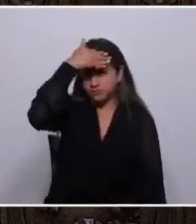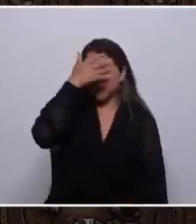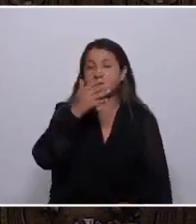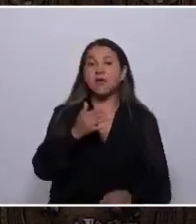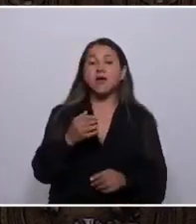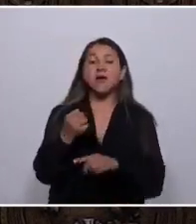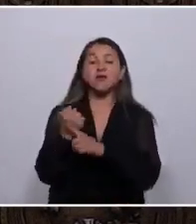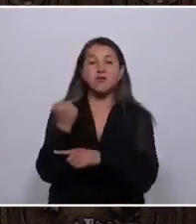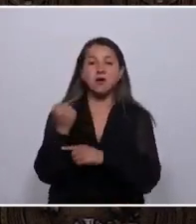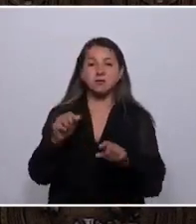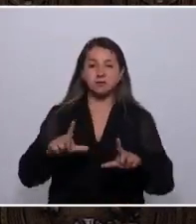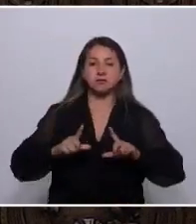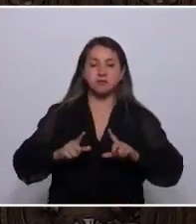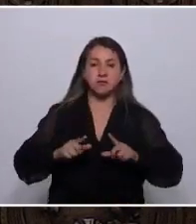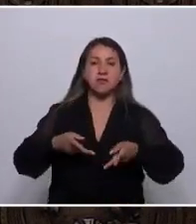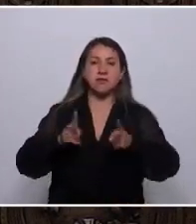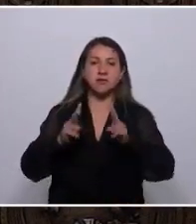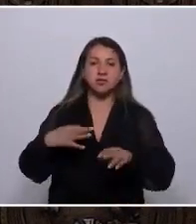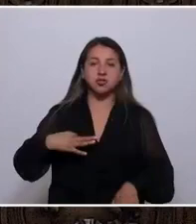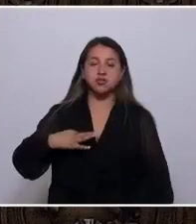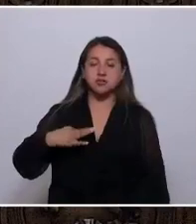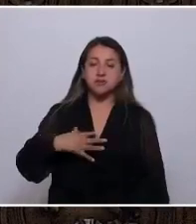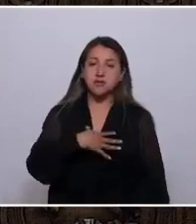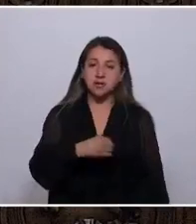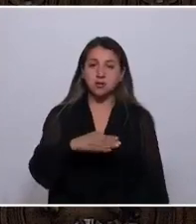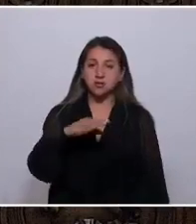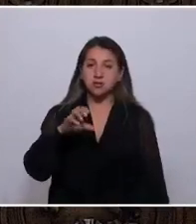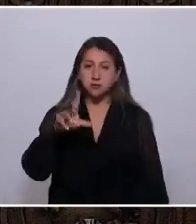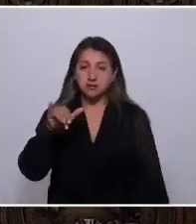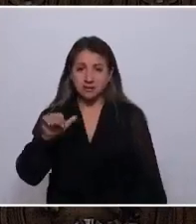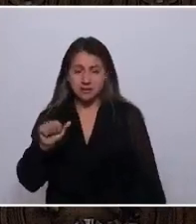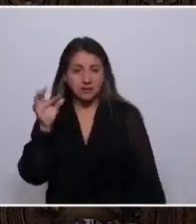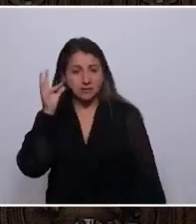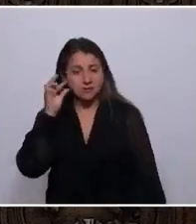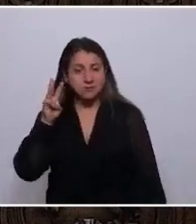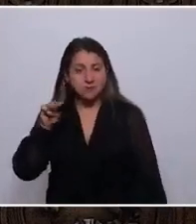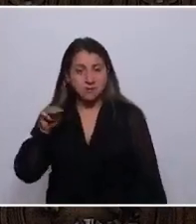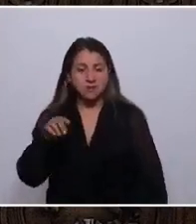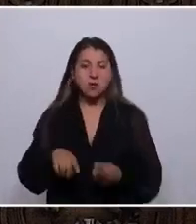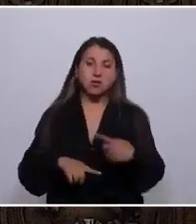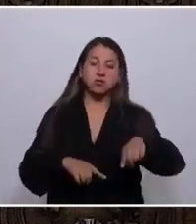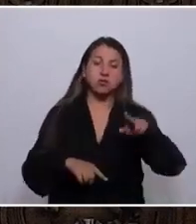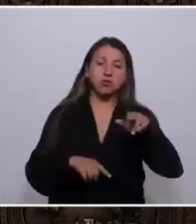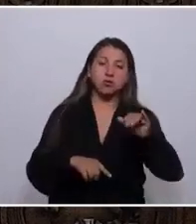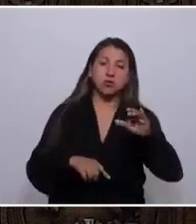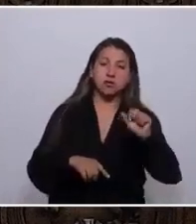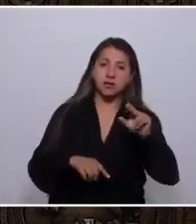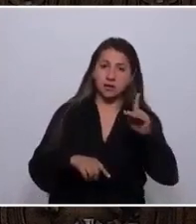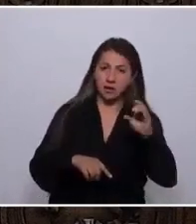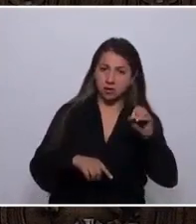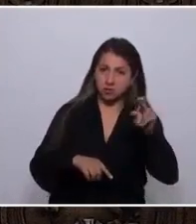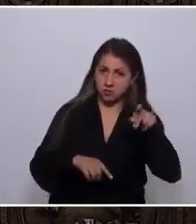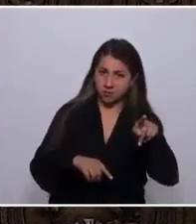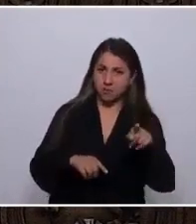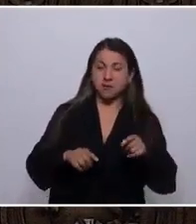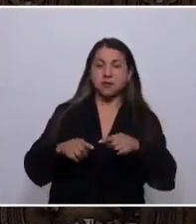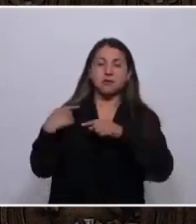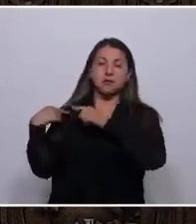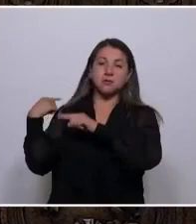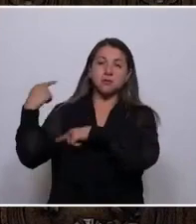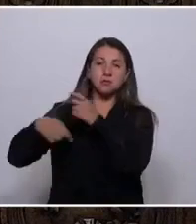universitario de Derecho Civil, hijo de Cecilia Silva Tapia y de Ricardo Bravo Marchán, descendientes de